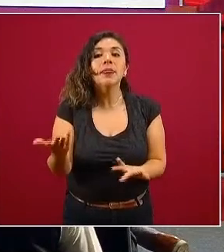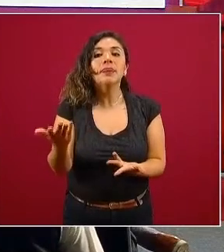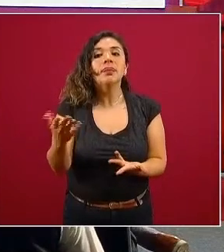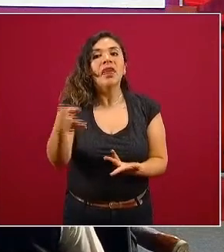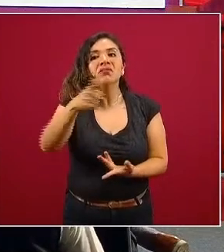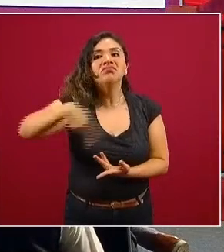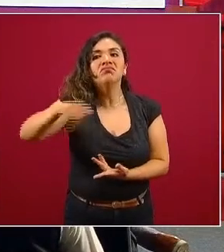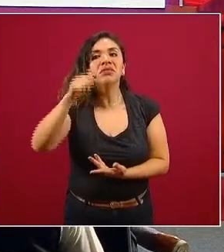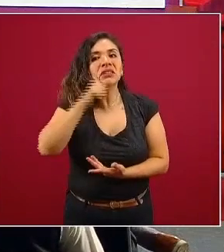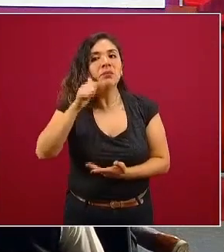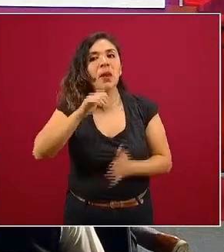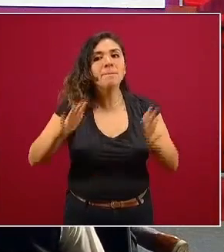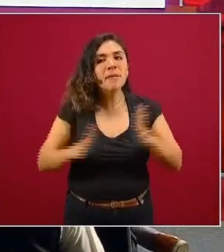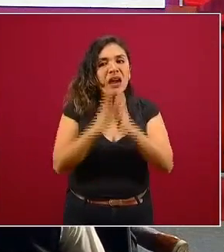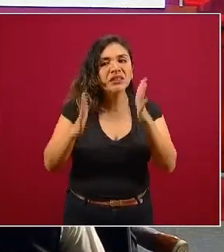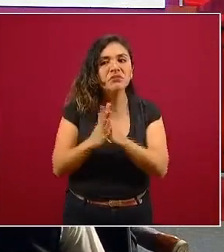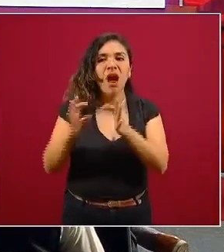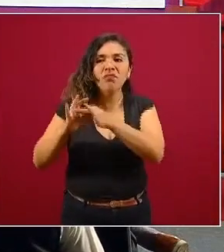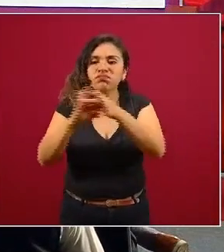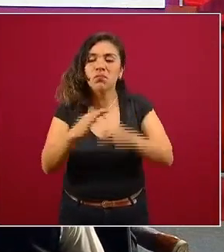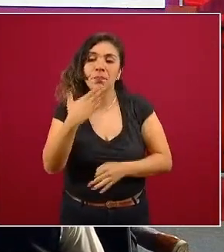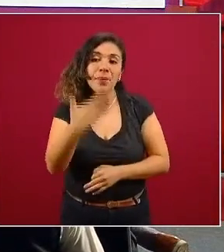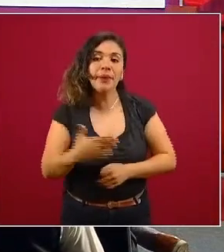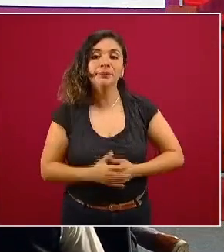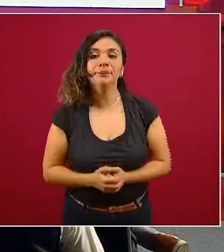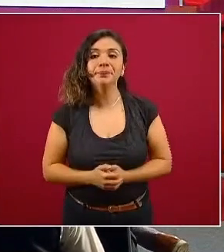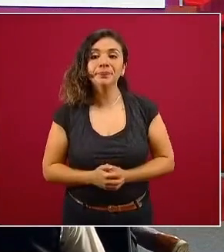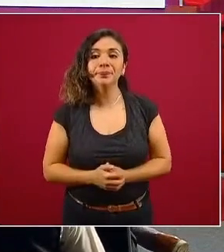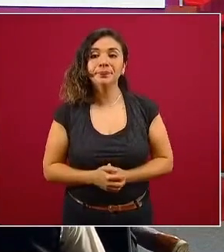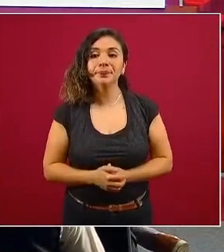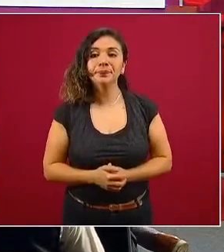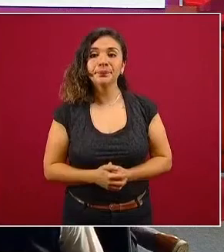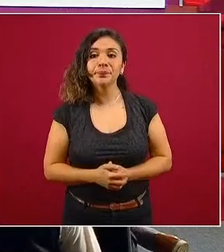agradecer toda su colaboración. La siguiente, por favor.